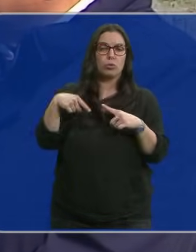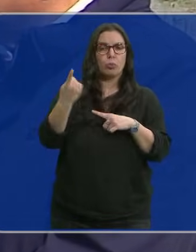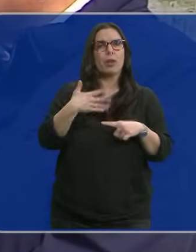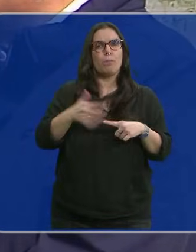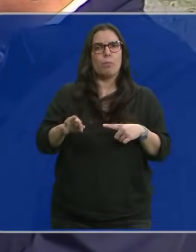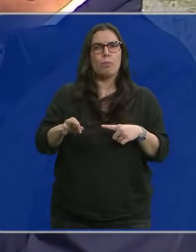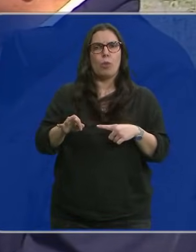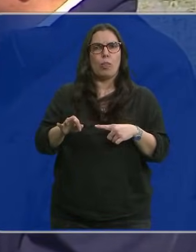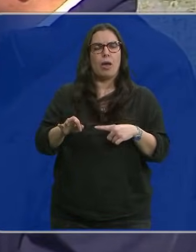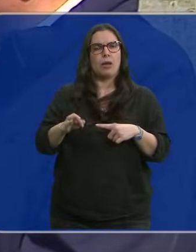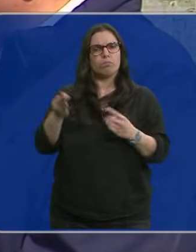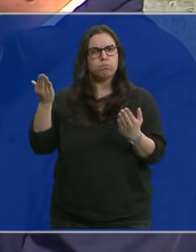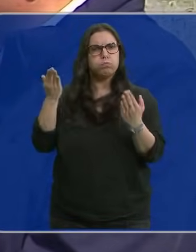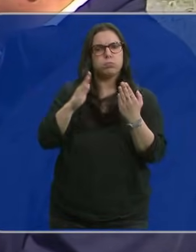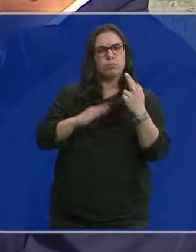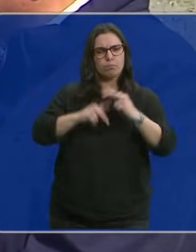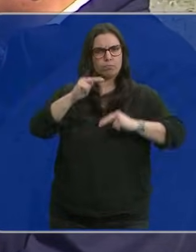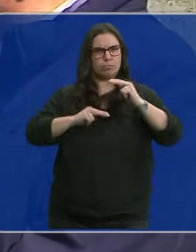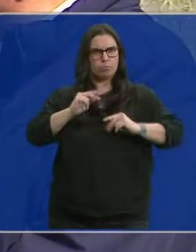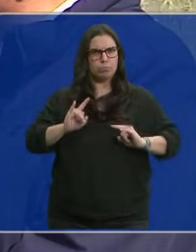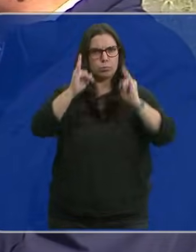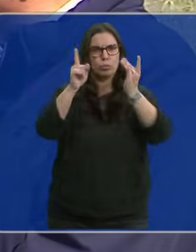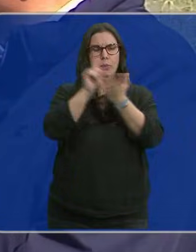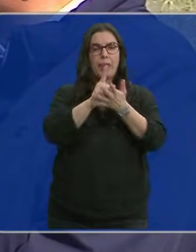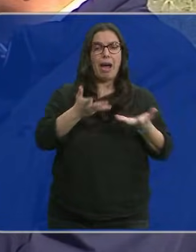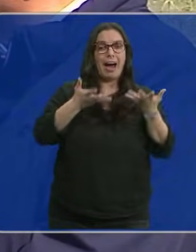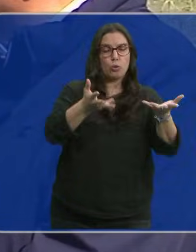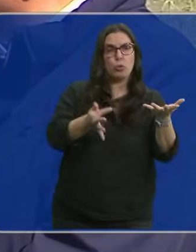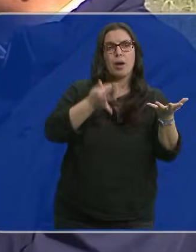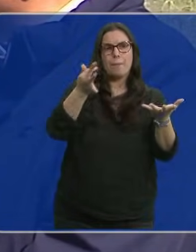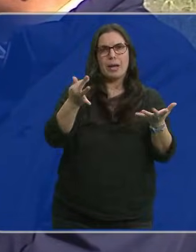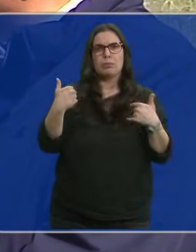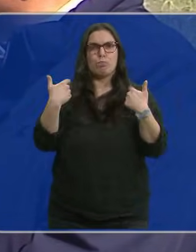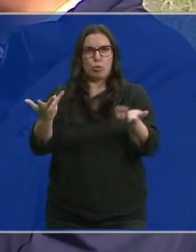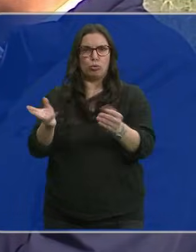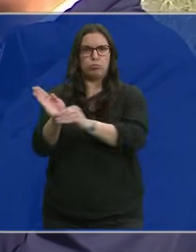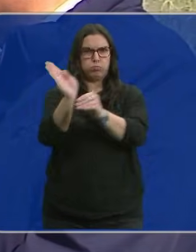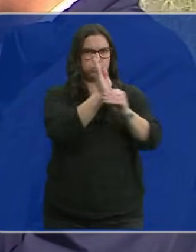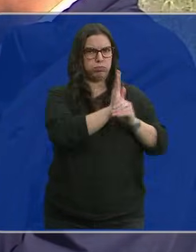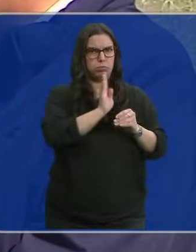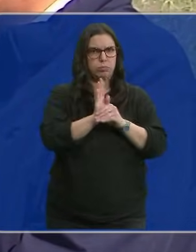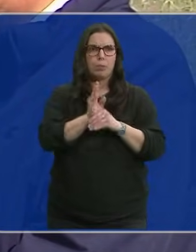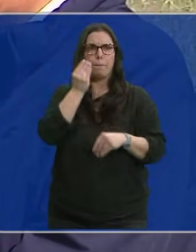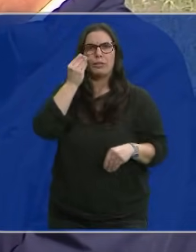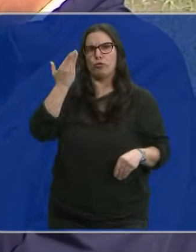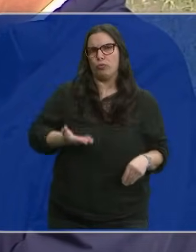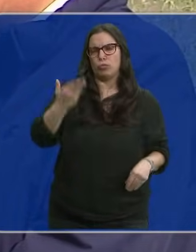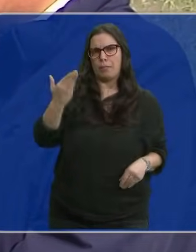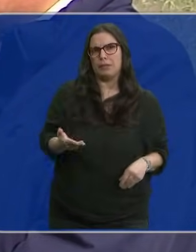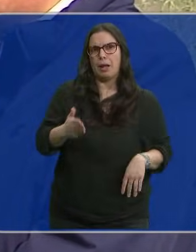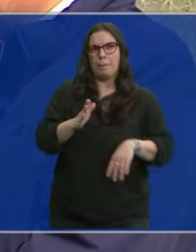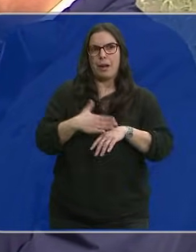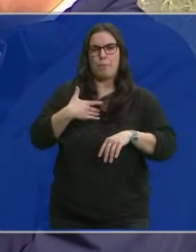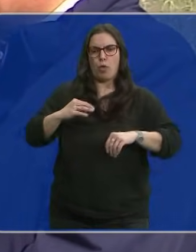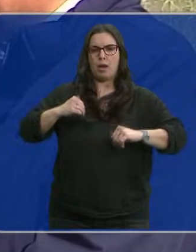consecuencia poder afrontar la reconstrucción, no solamente con la ayuda, sino también con la prontitud en la recepción de esas ayudas, que me parece fundamental a la hora